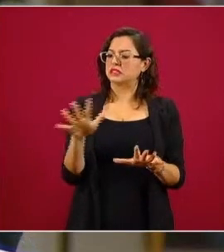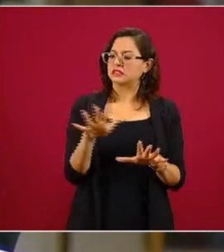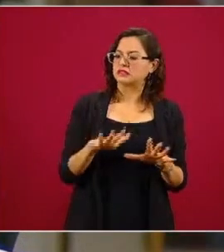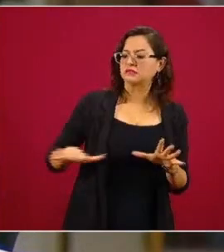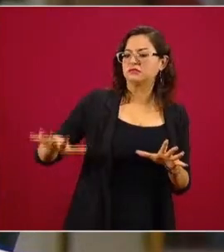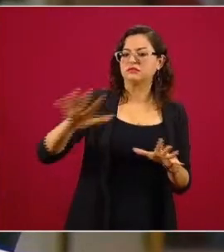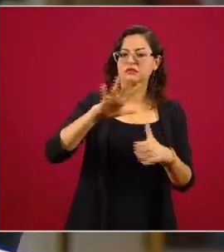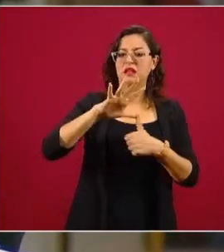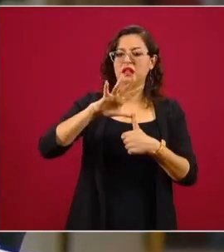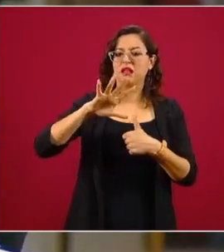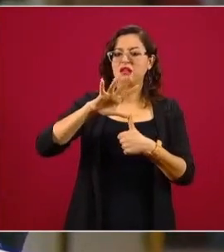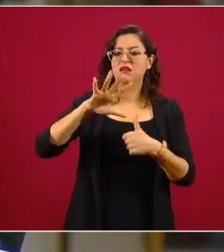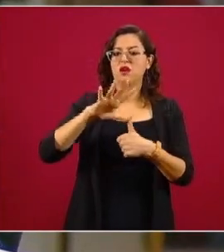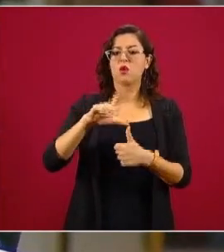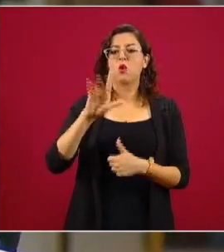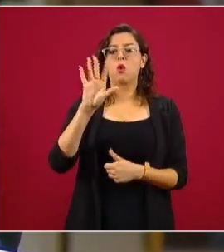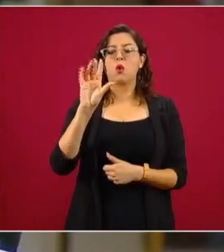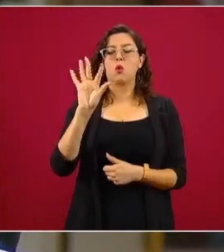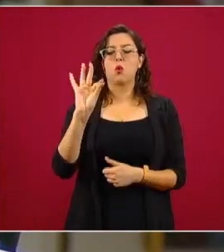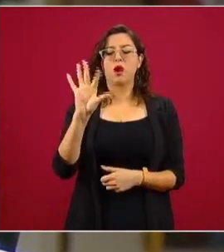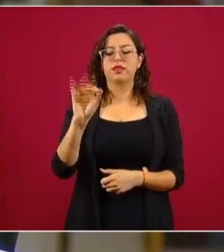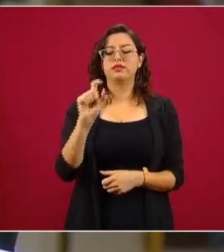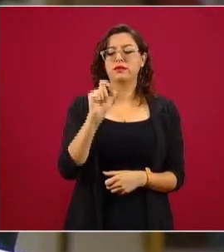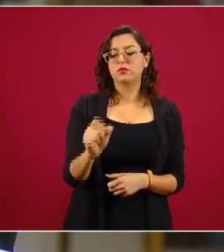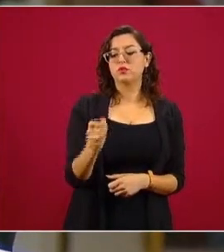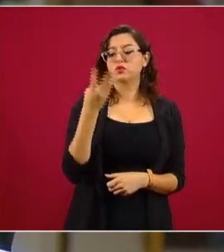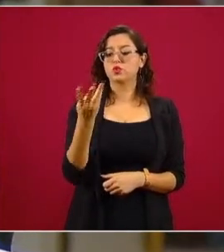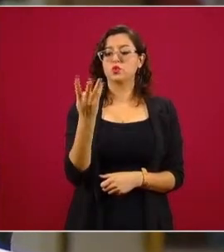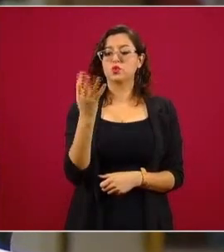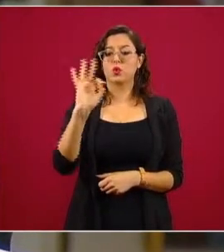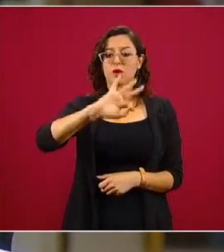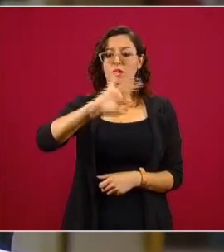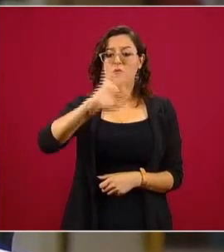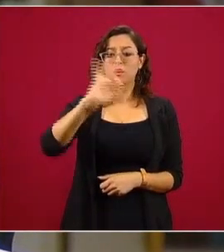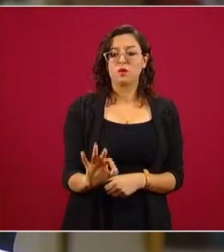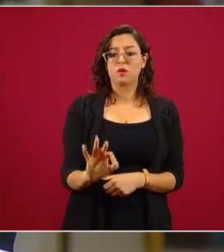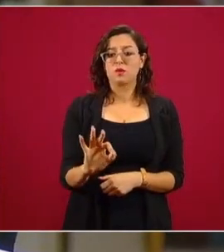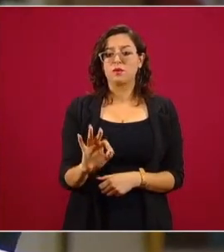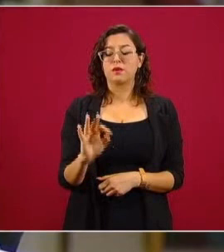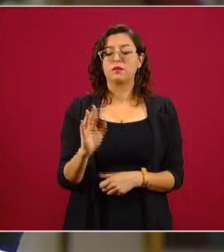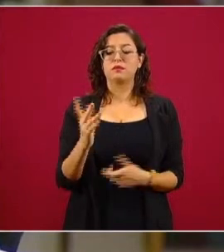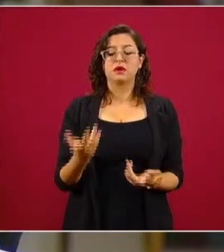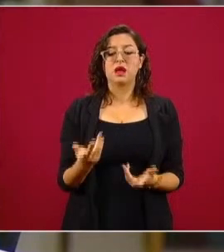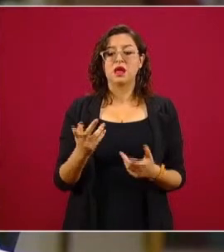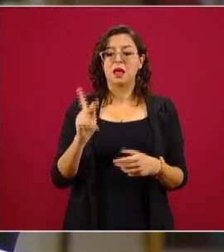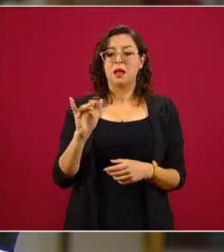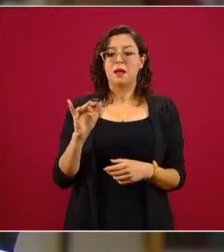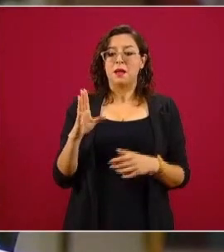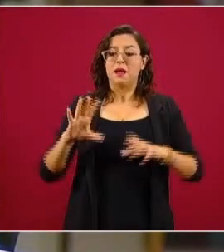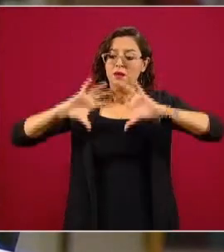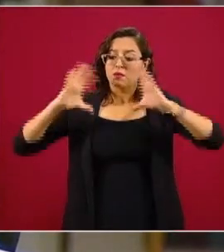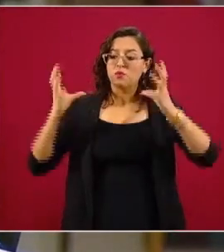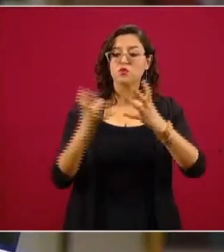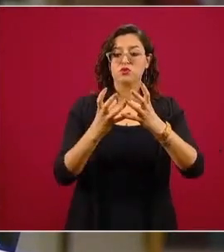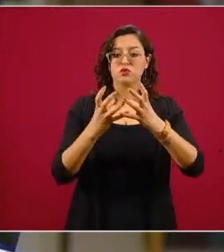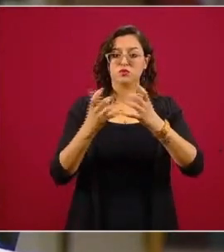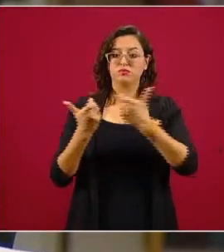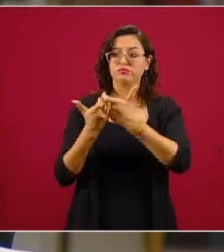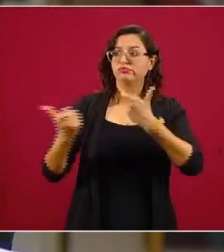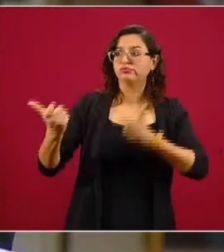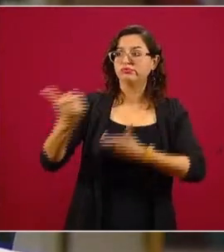el 40.4 por ciento del producto mundial y